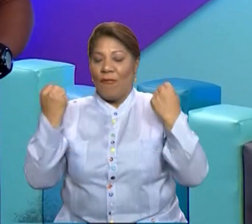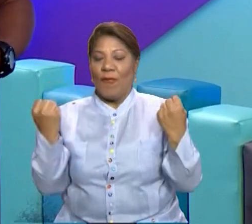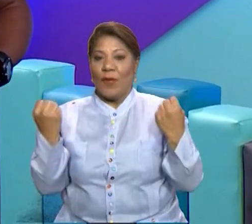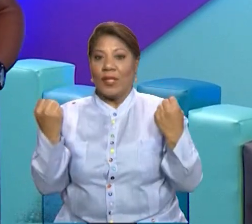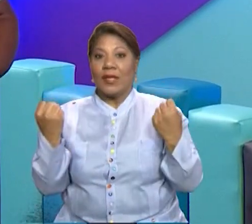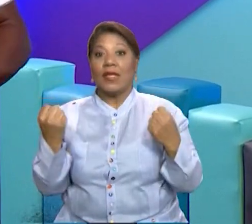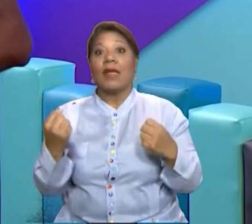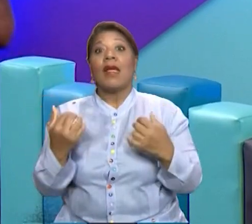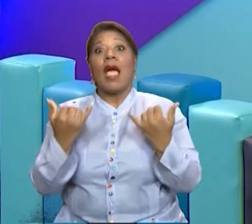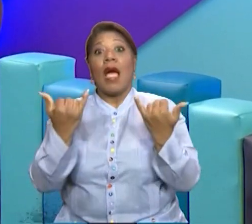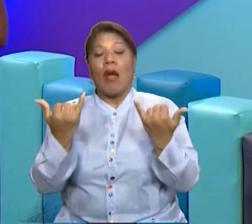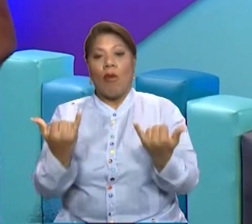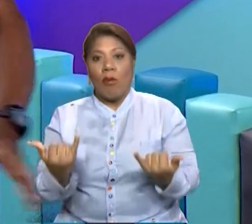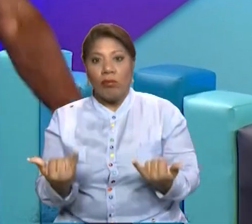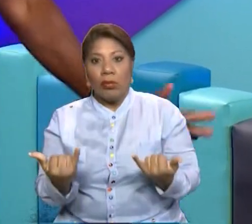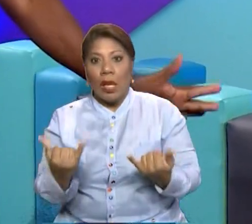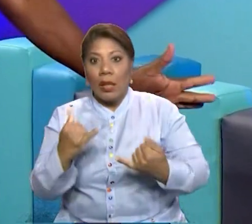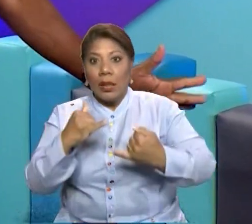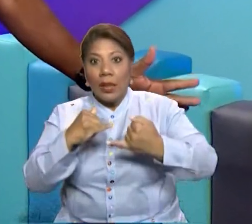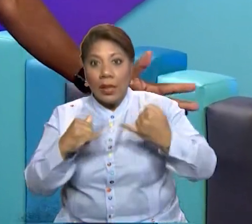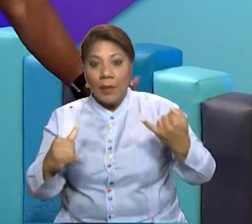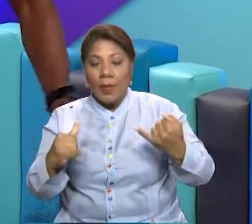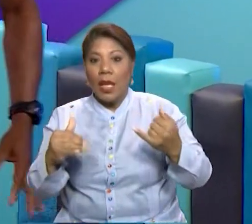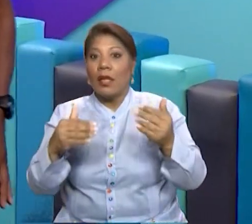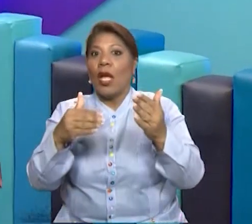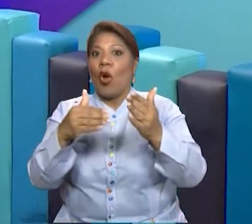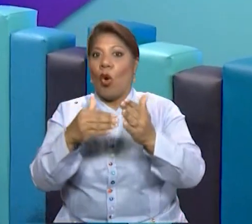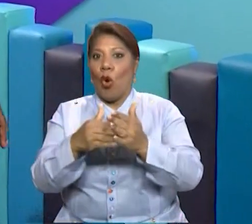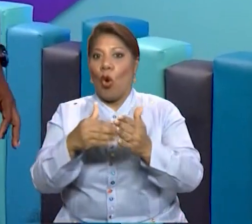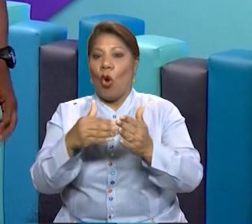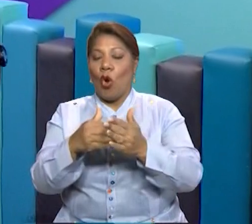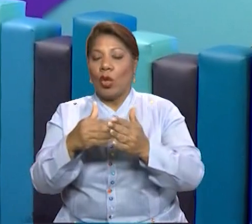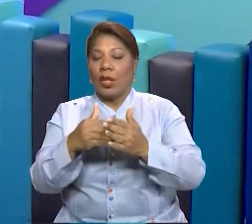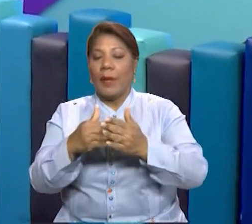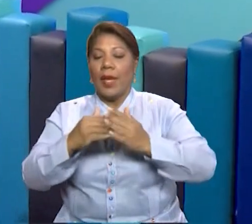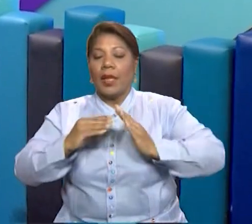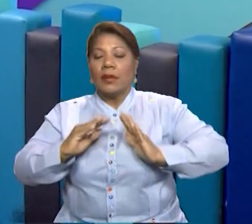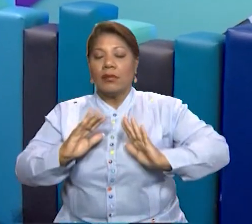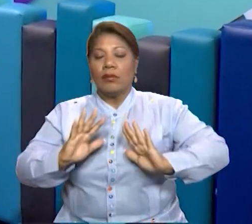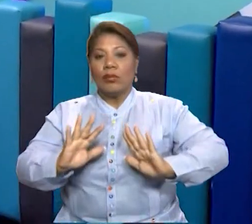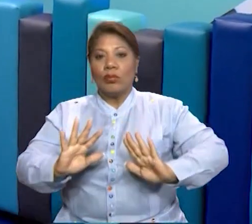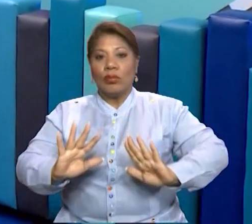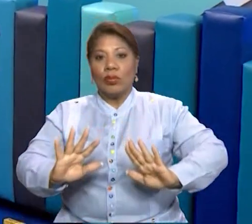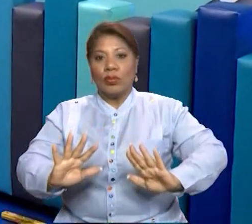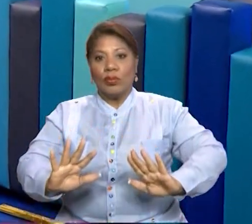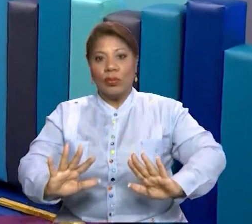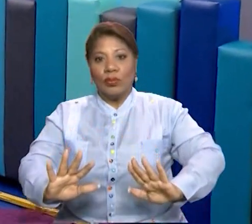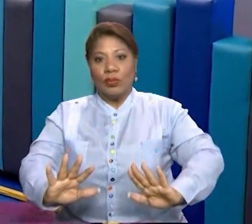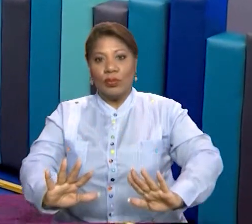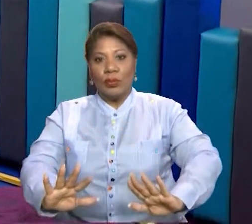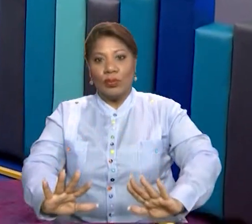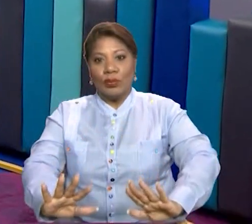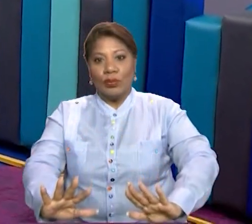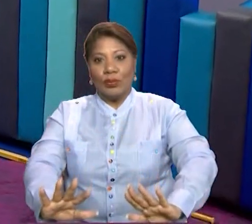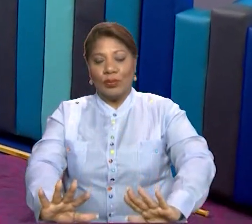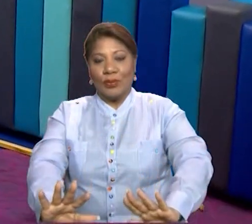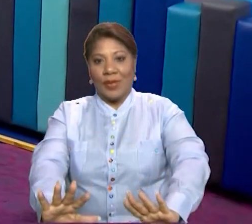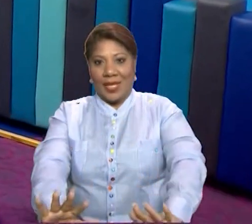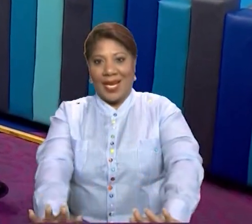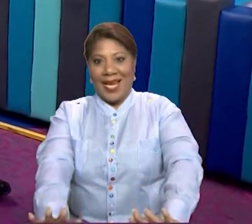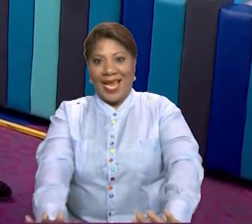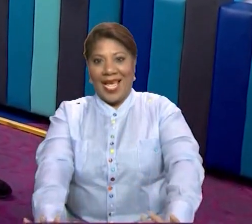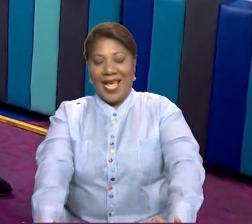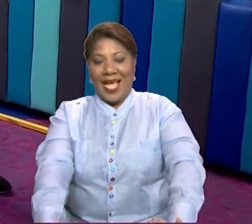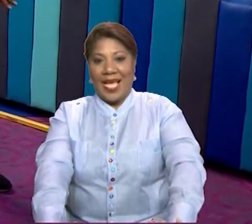que hacer un estiramiento para relajar los músculos que utilizamos. Así que separamos las piernas. Como trabajamos mucho las